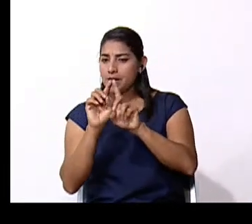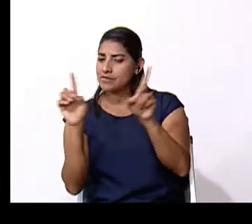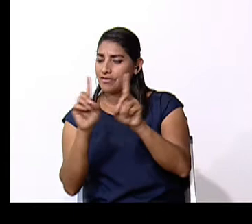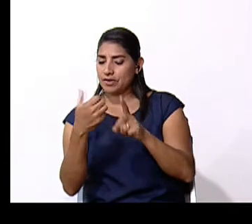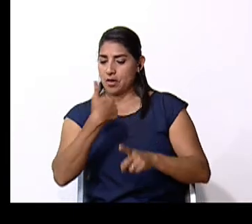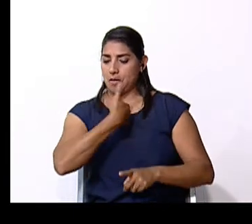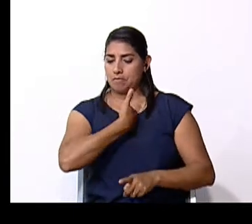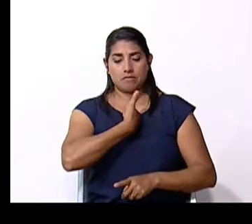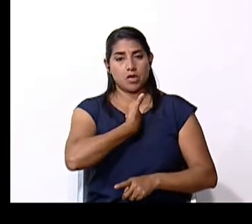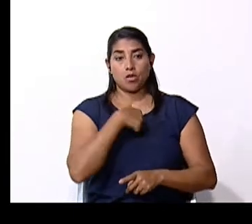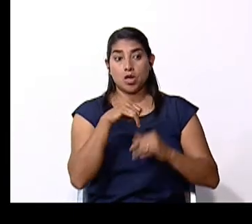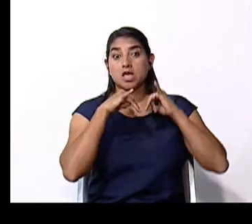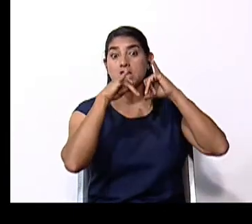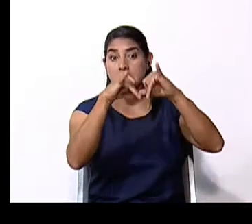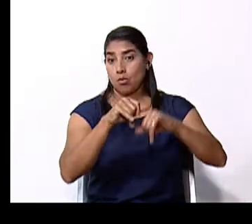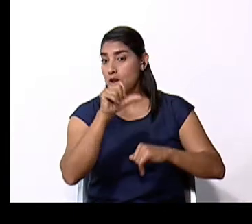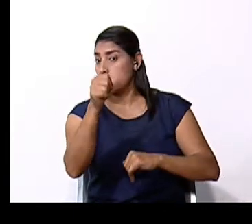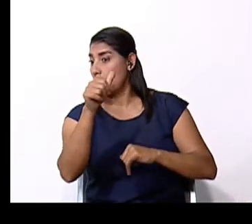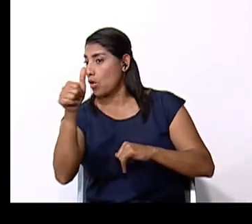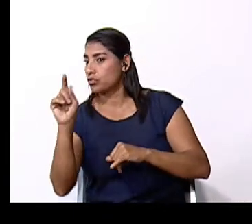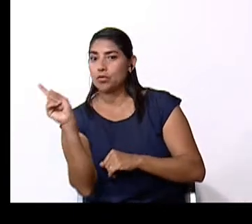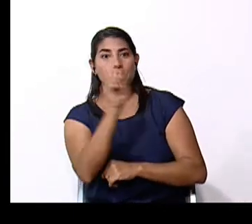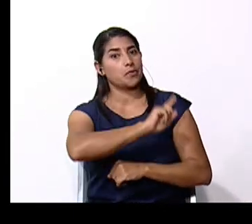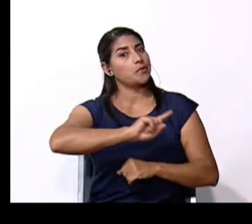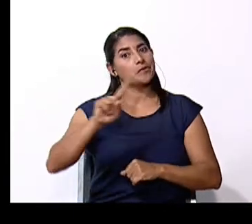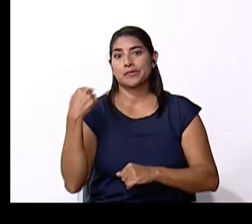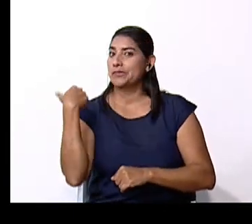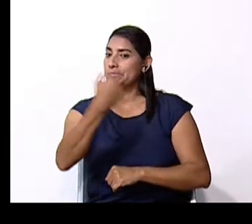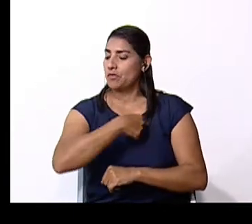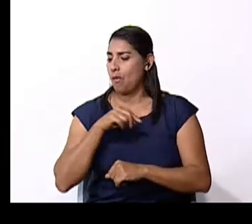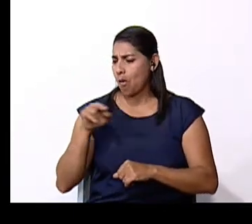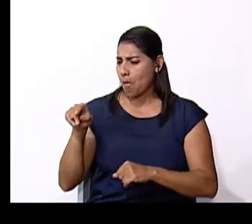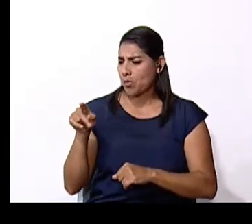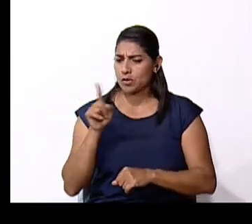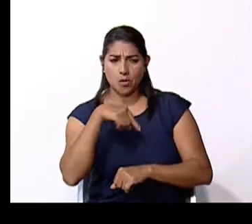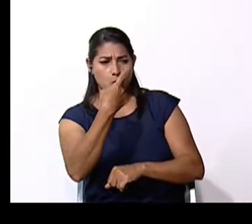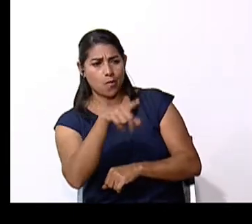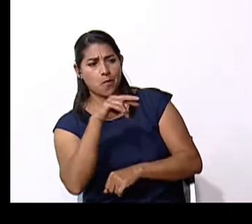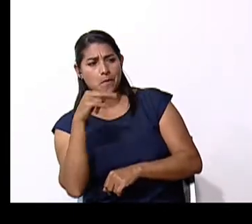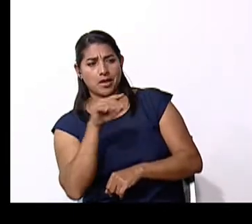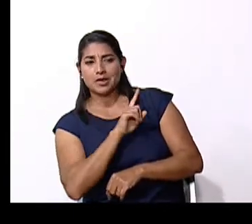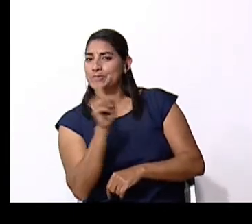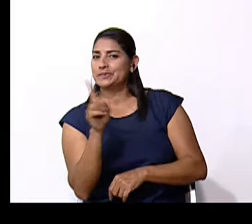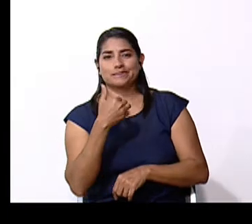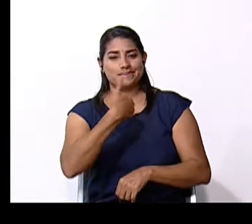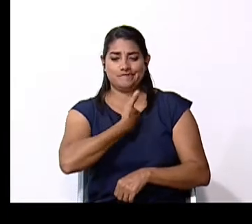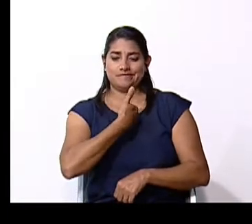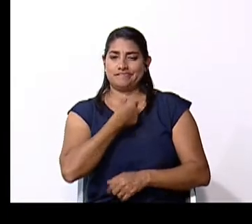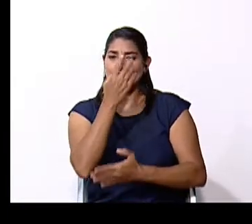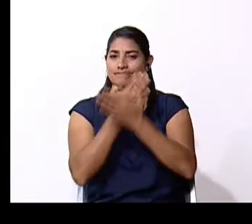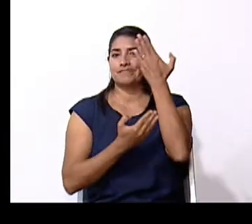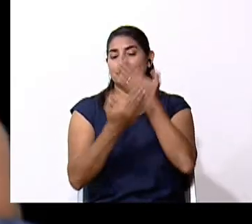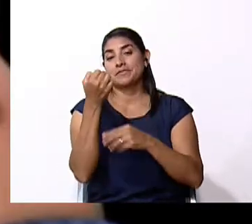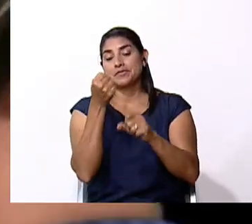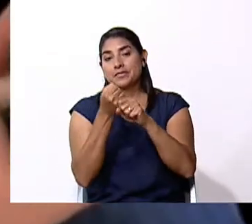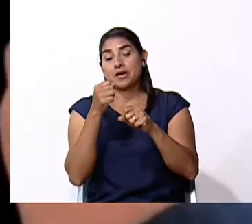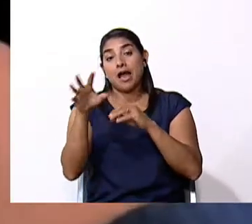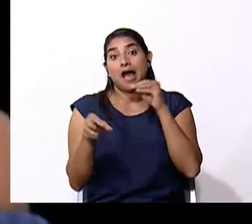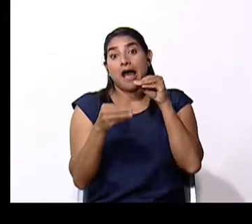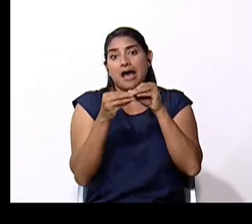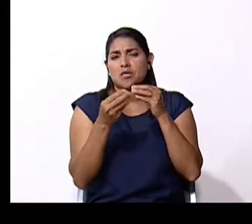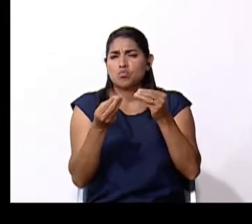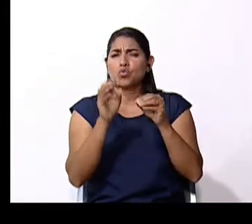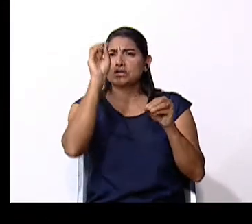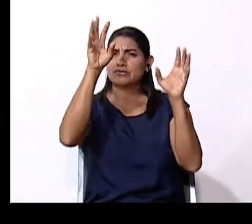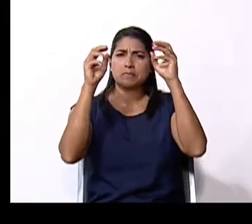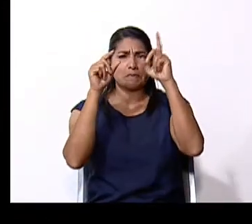El tuyo no tendrá la misma forma que el que pueda tener el de tu compañera o el de tu compañero. Además, no deben estar cargados